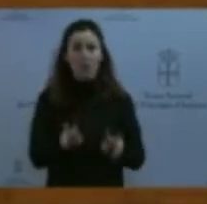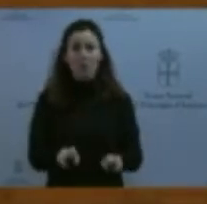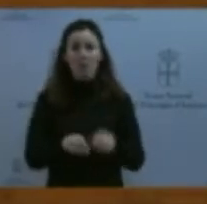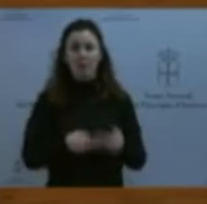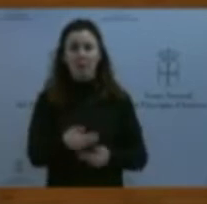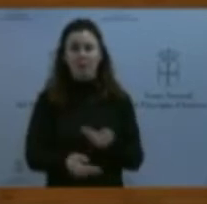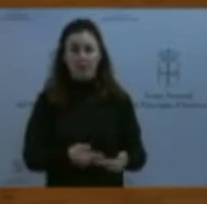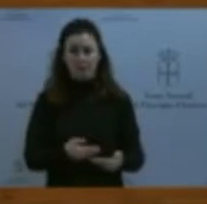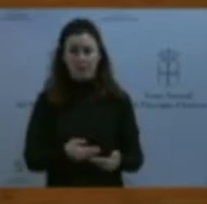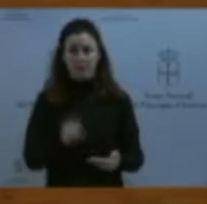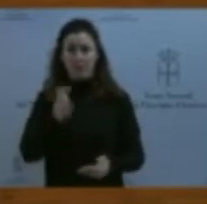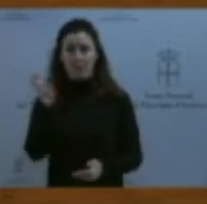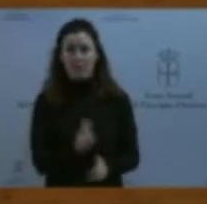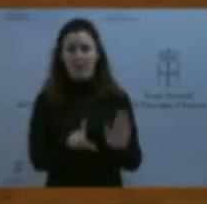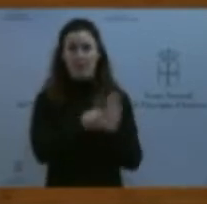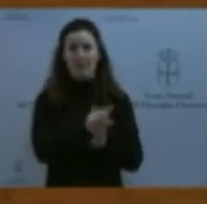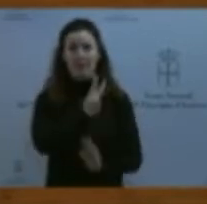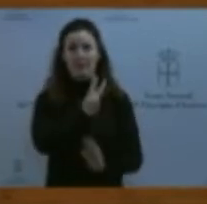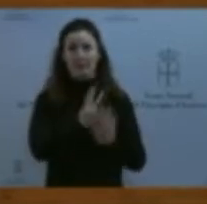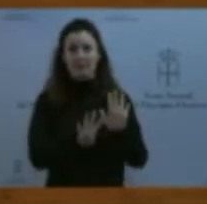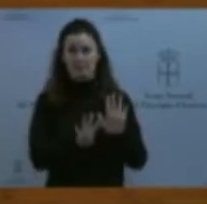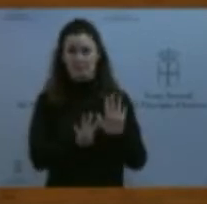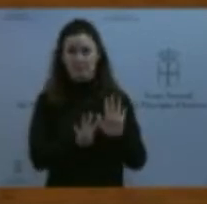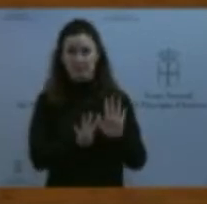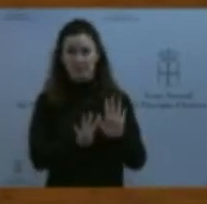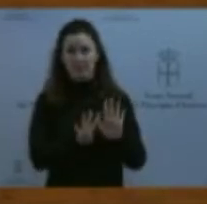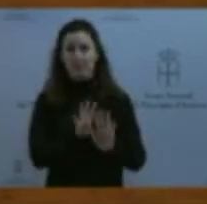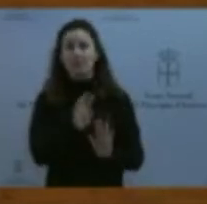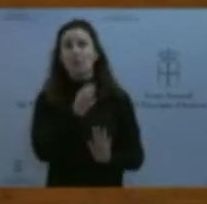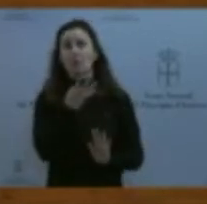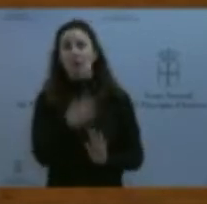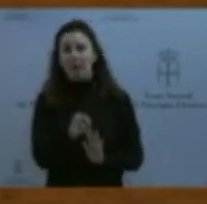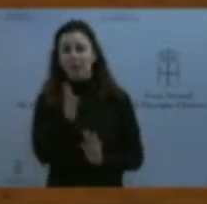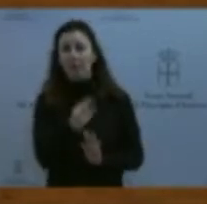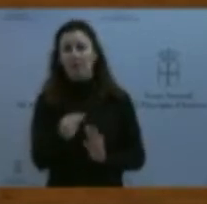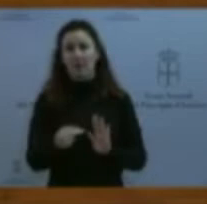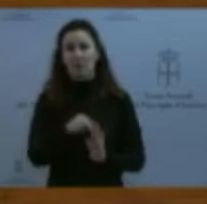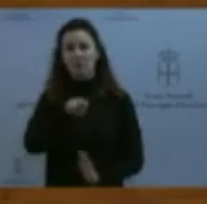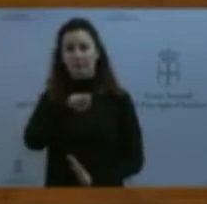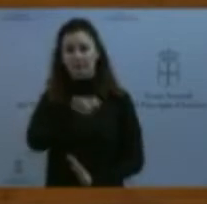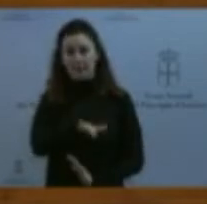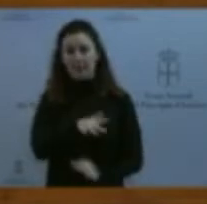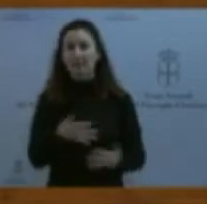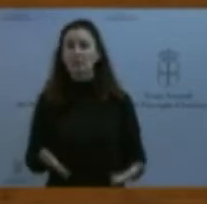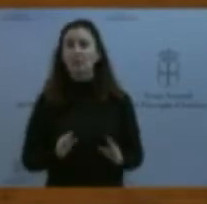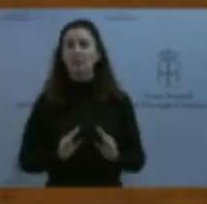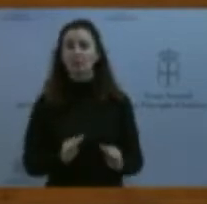y 40/2015, pues se han apretado efectivamente los periodos de